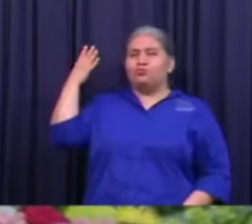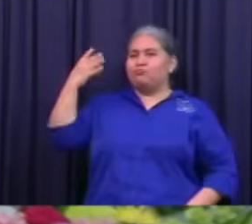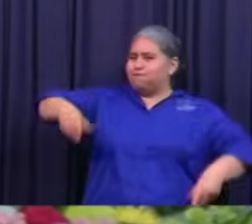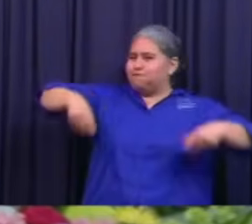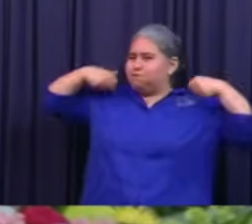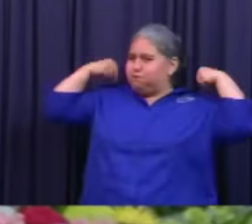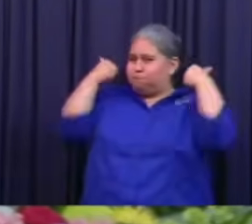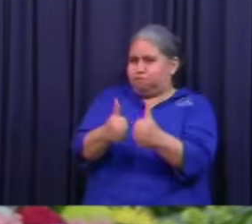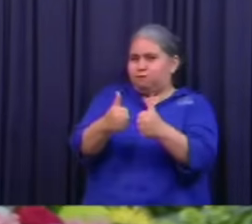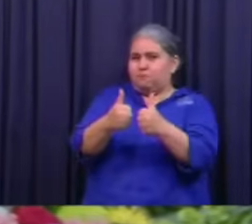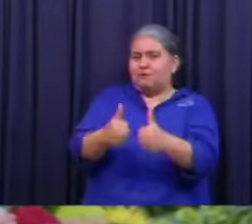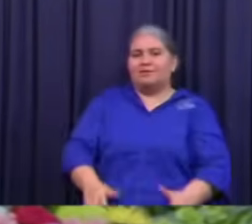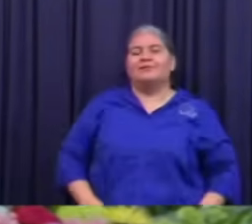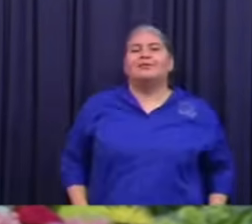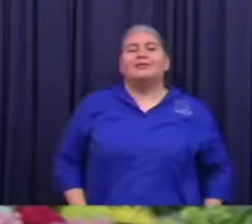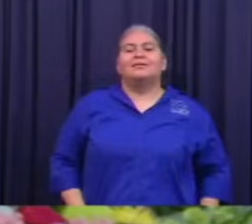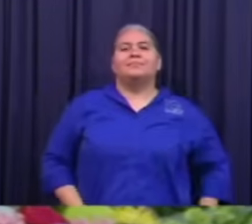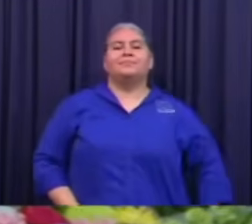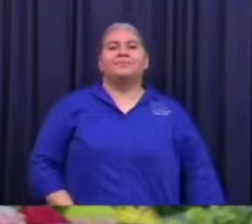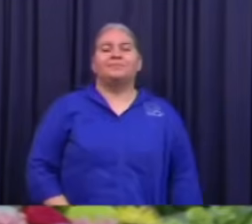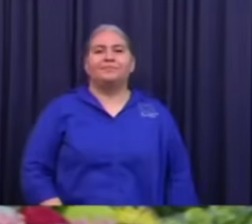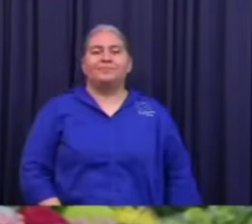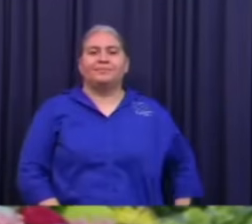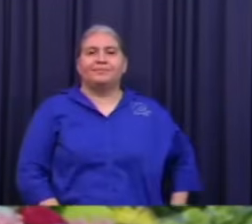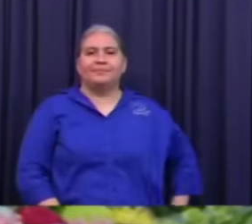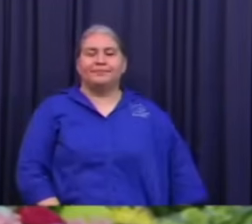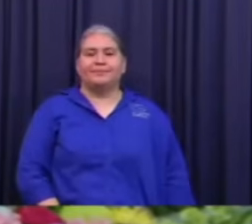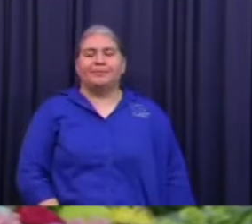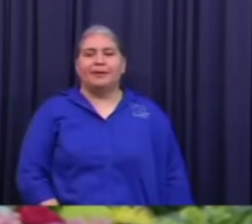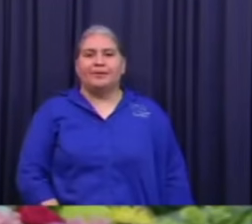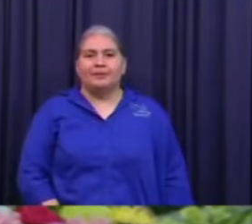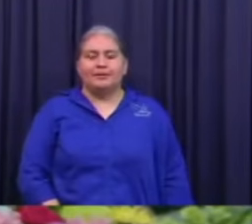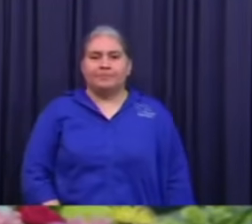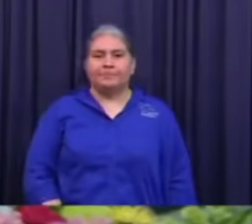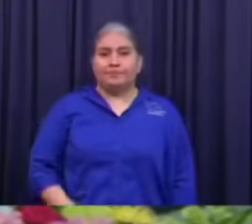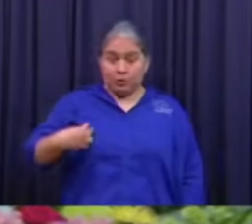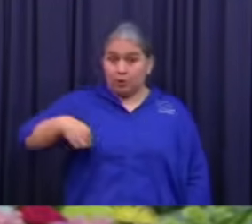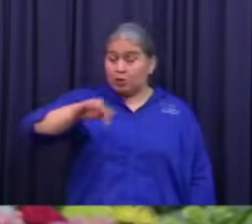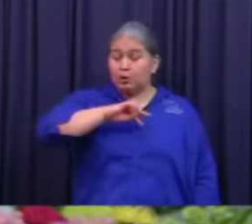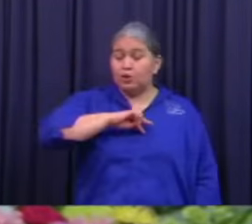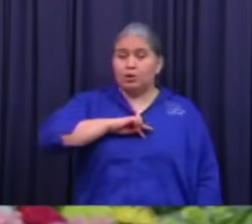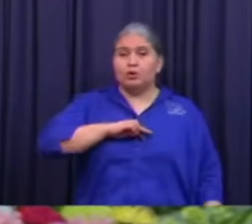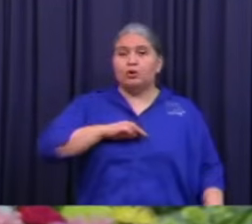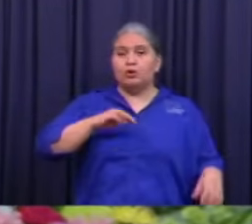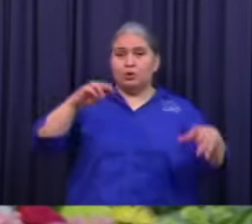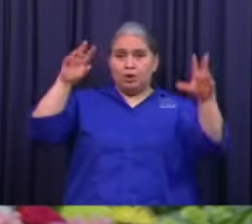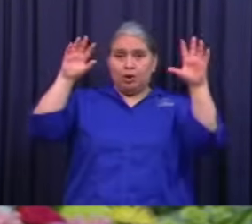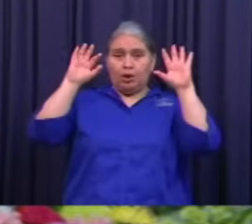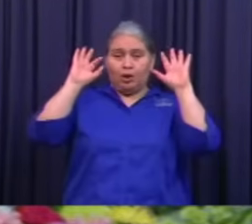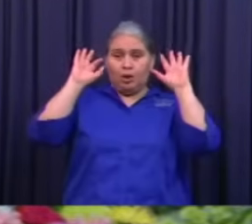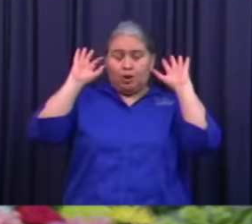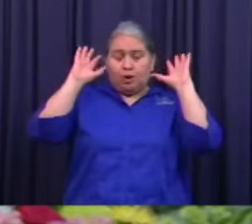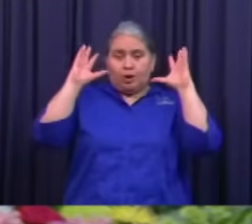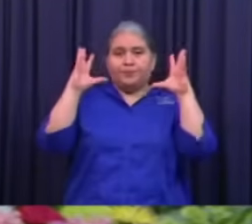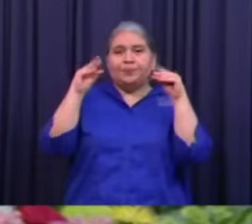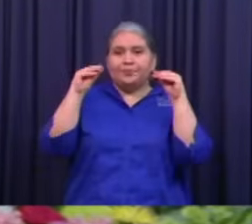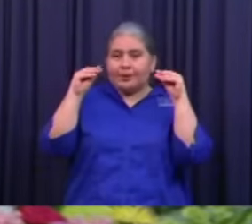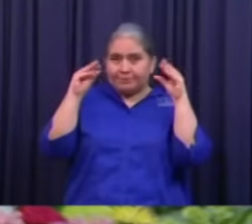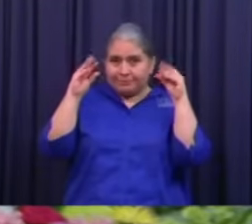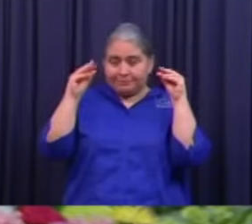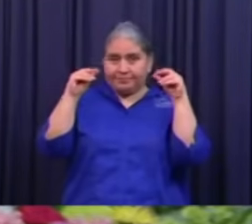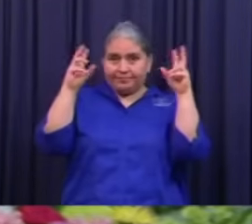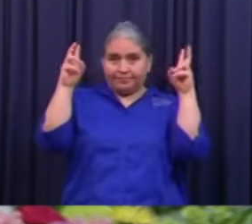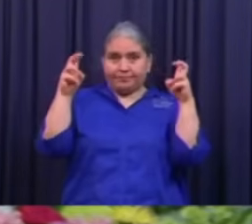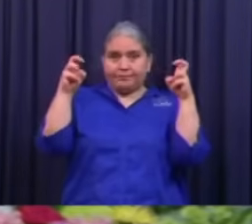Y los de ahora qué tremendo bueno hemos estado conversando acerca de lo